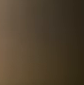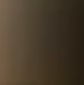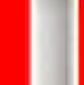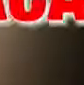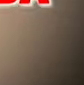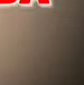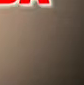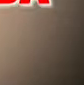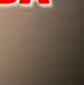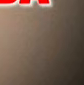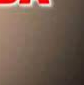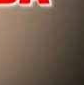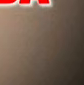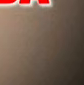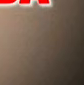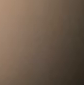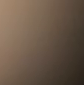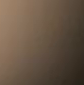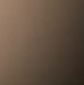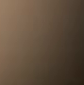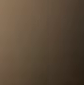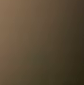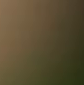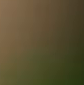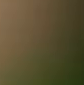La temporada de lluvias aún no acaba.